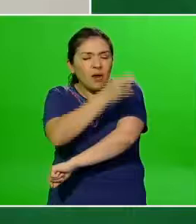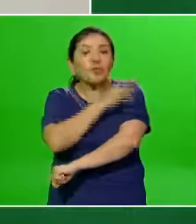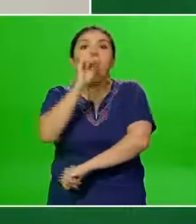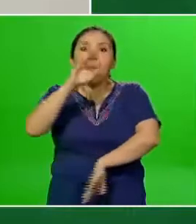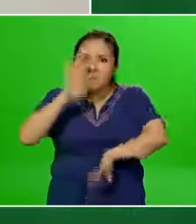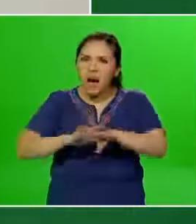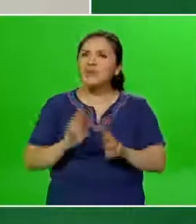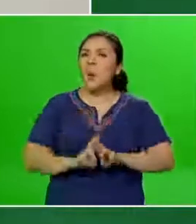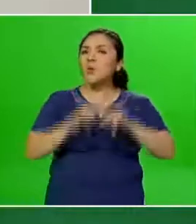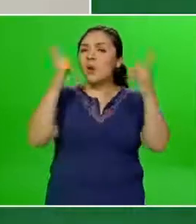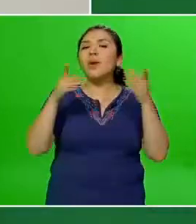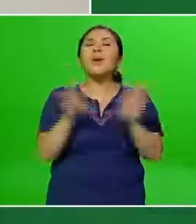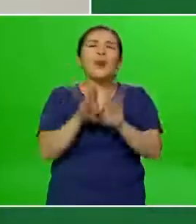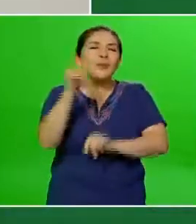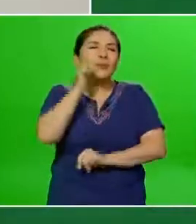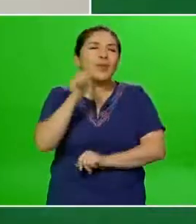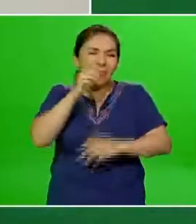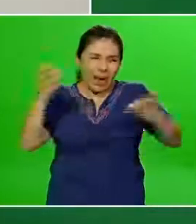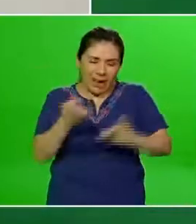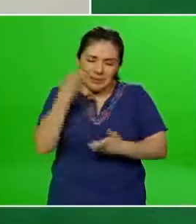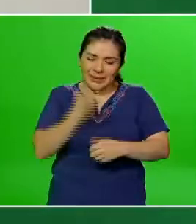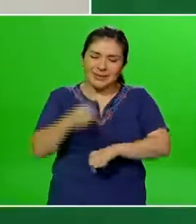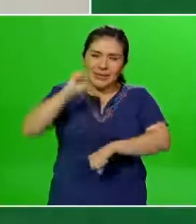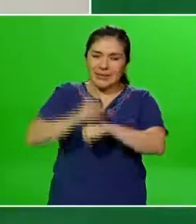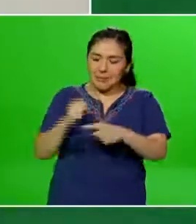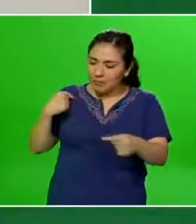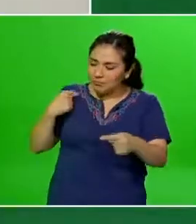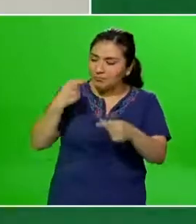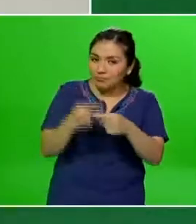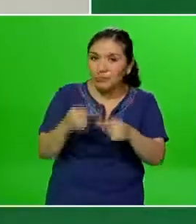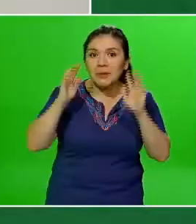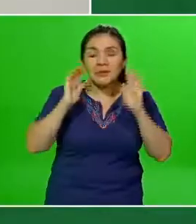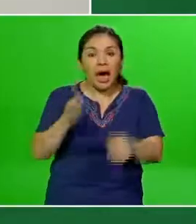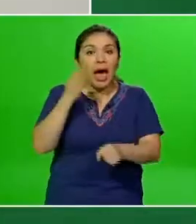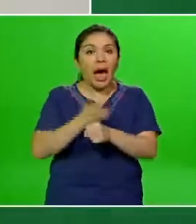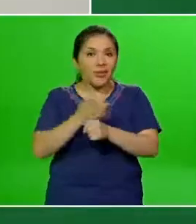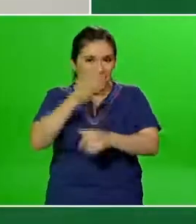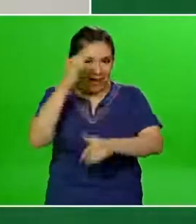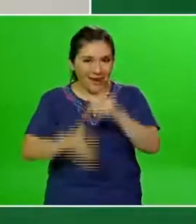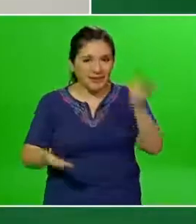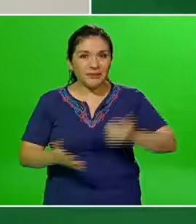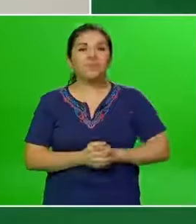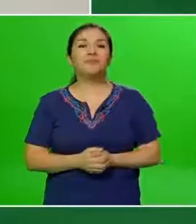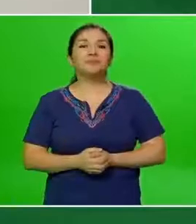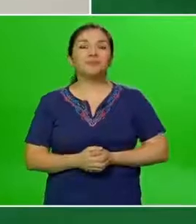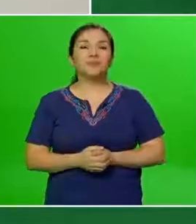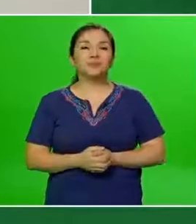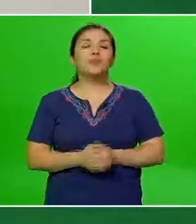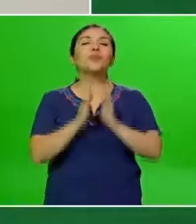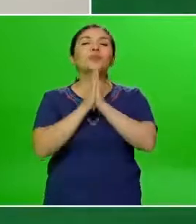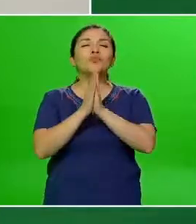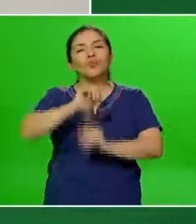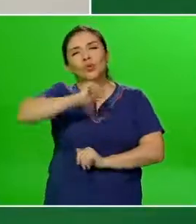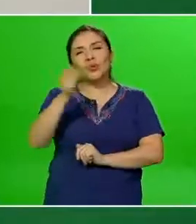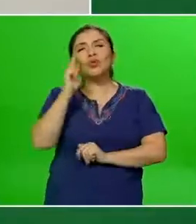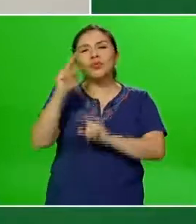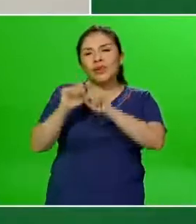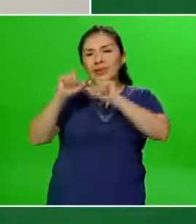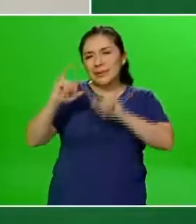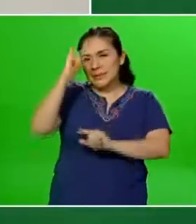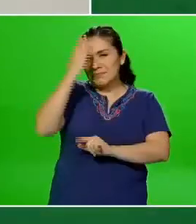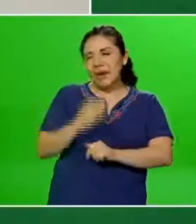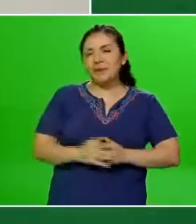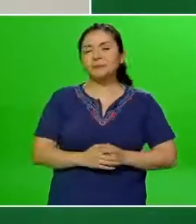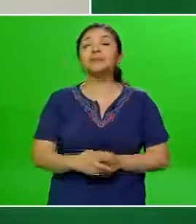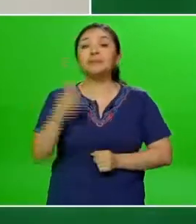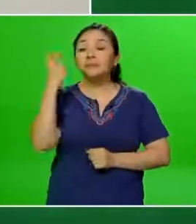superar, como lo hemos hecho precisamente en esta semana que acaba de terminar. Si nos comparten la siguiente diapositiva, ahí